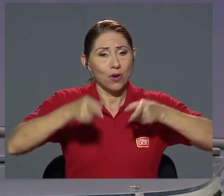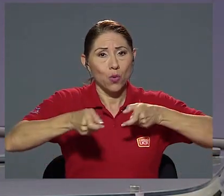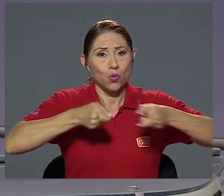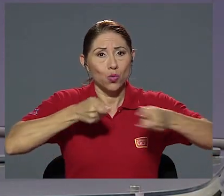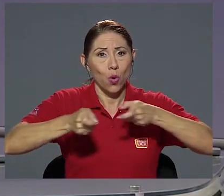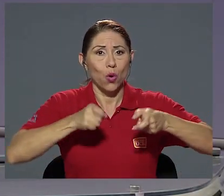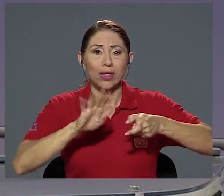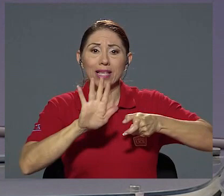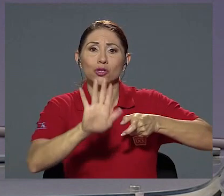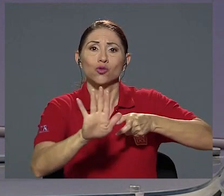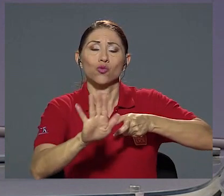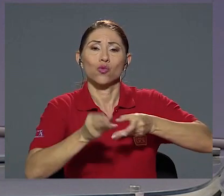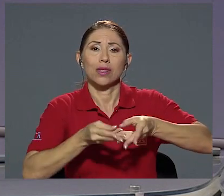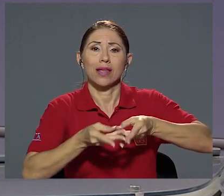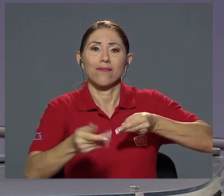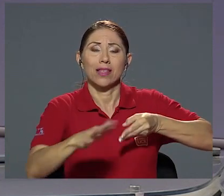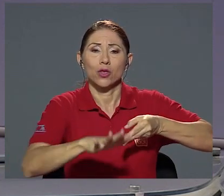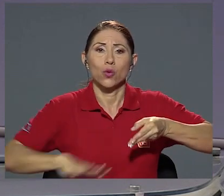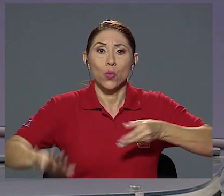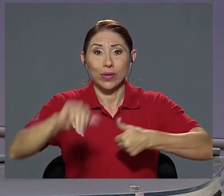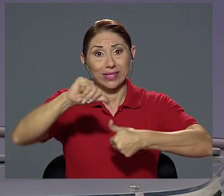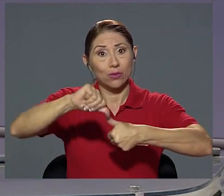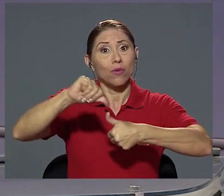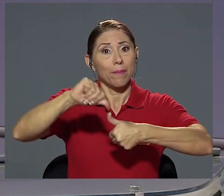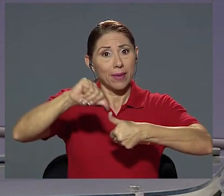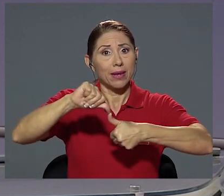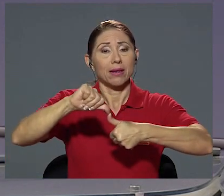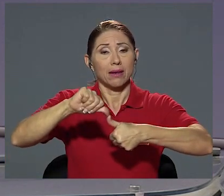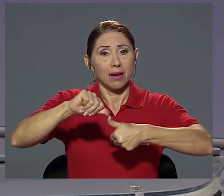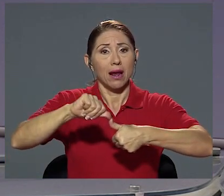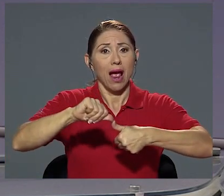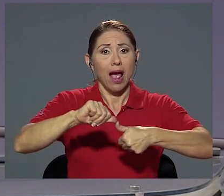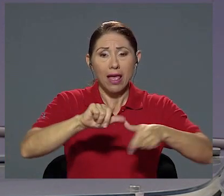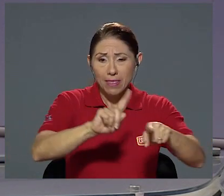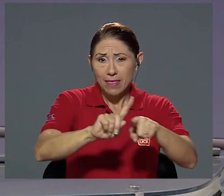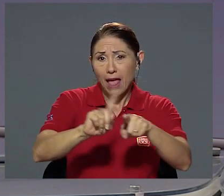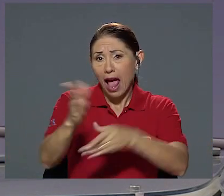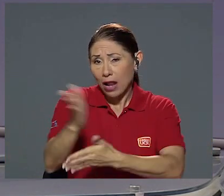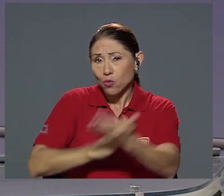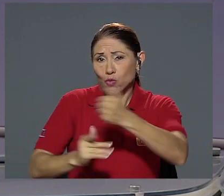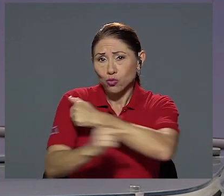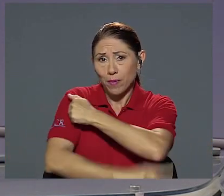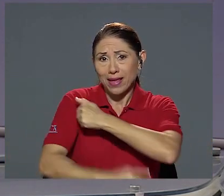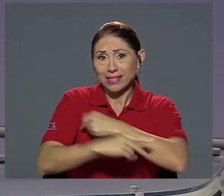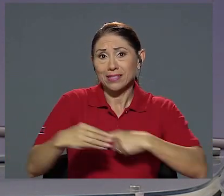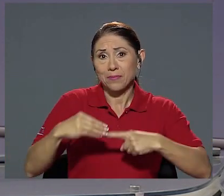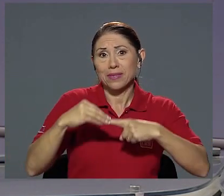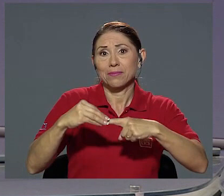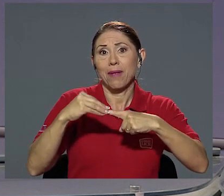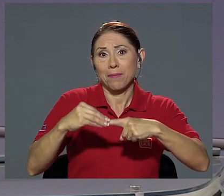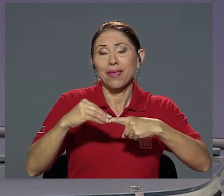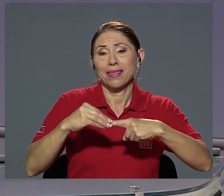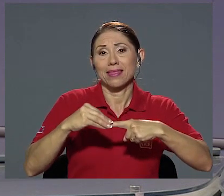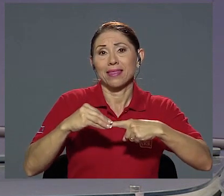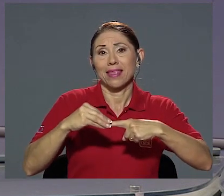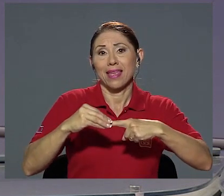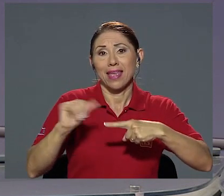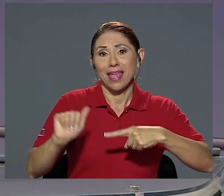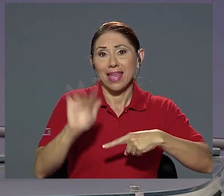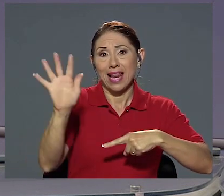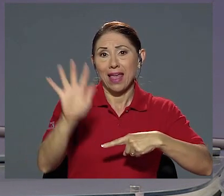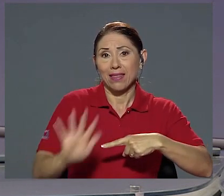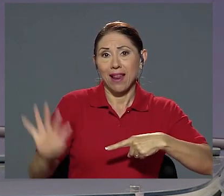territorio, ¿verdad? En Centroamérica hay amplios sectores del territorio, en algunos países, principalmente en el